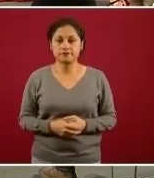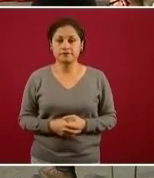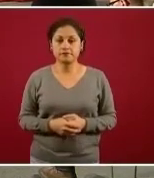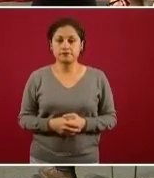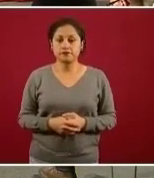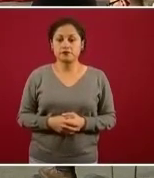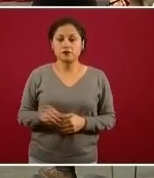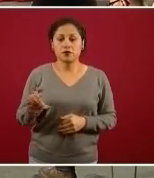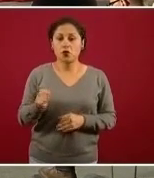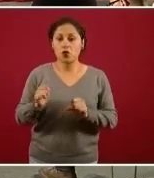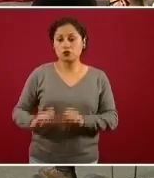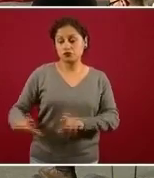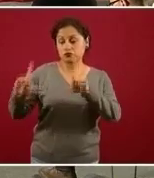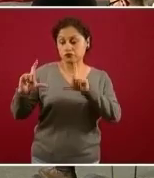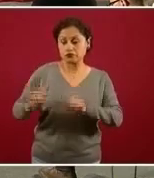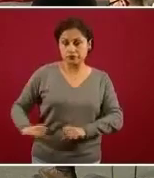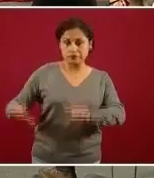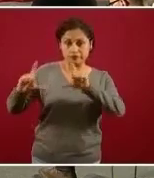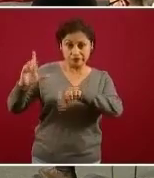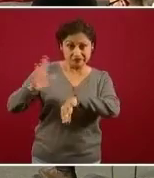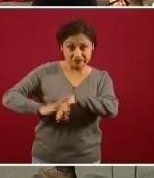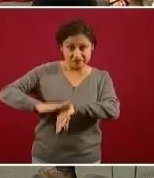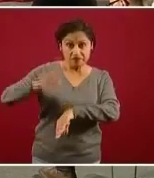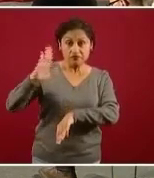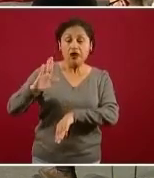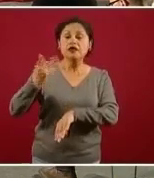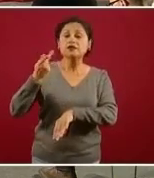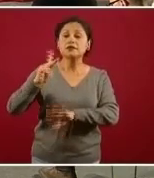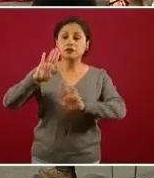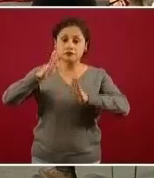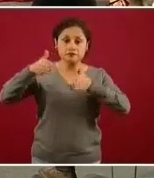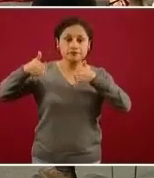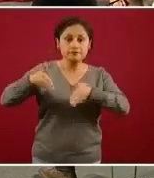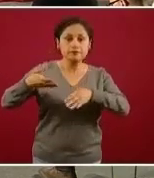tipo de gráfica, pero representa 3 estados de la República,